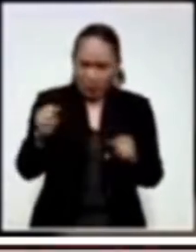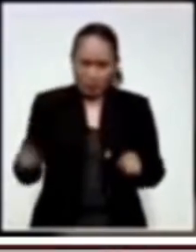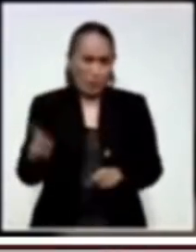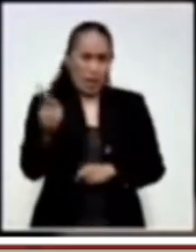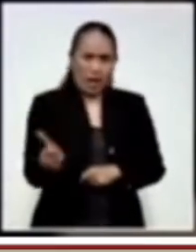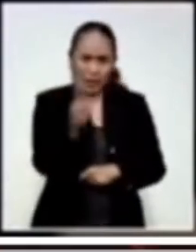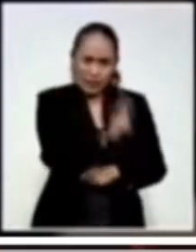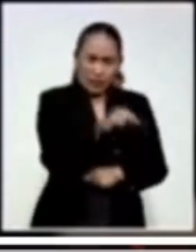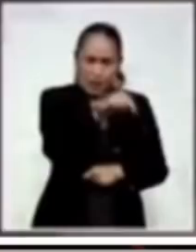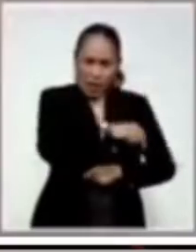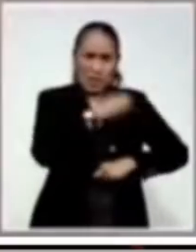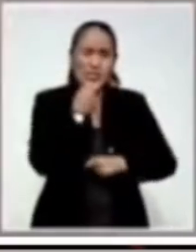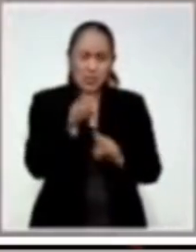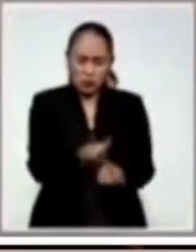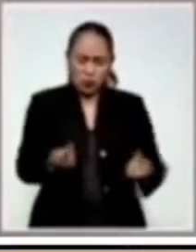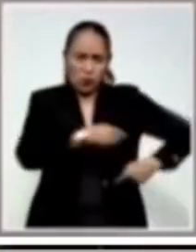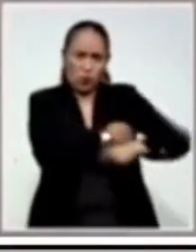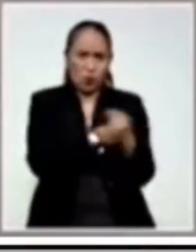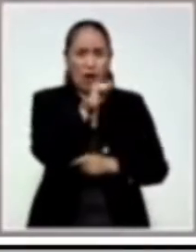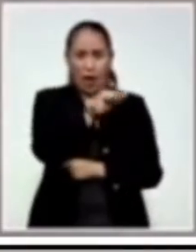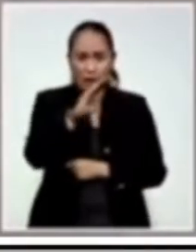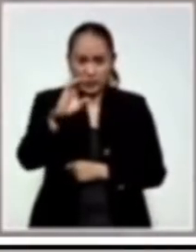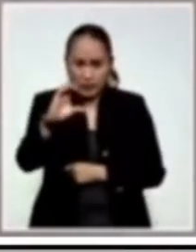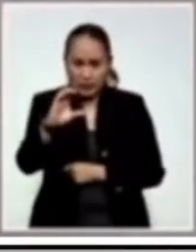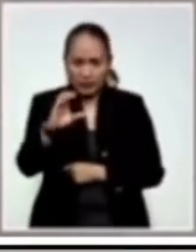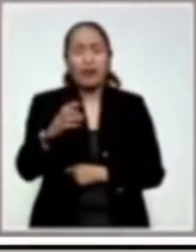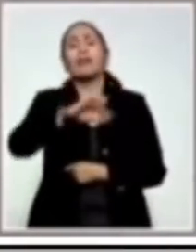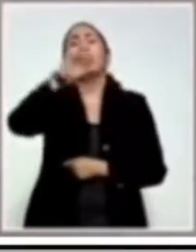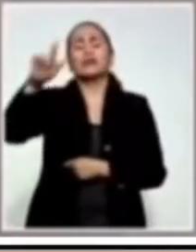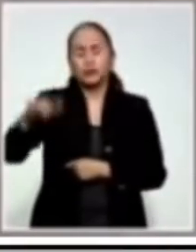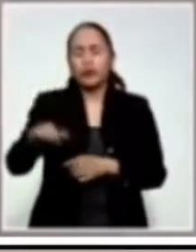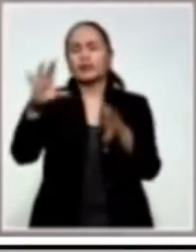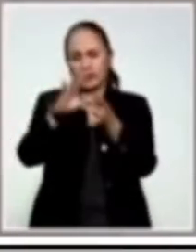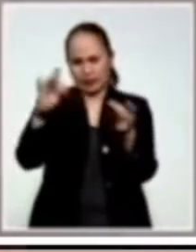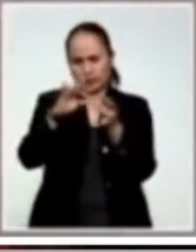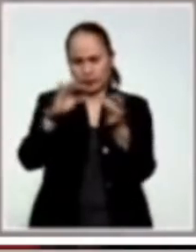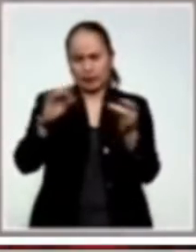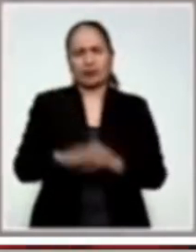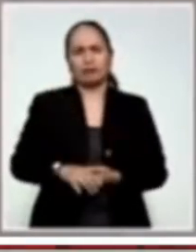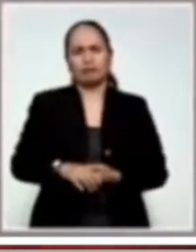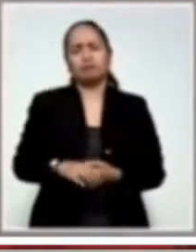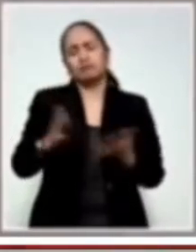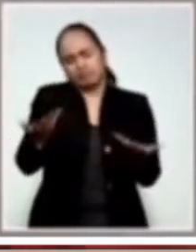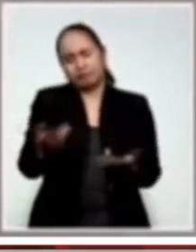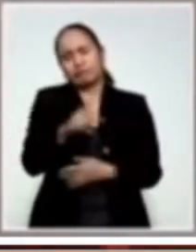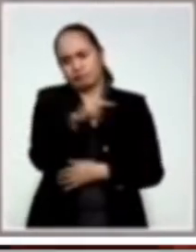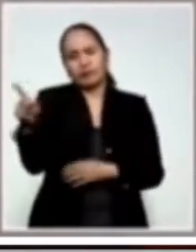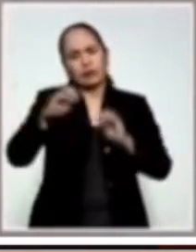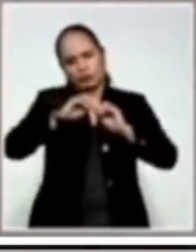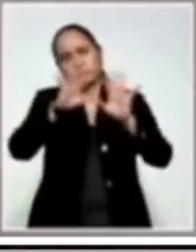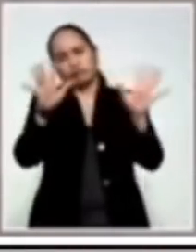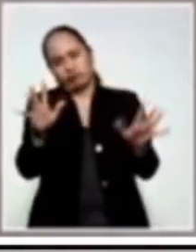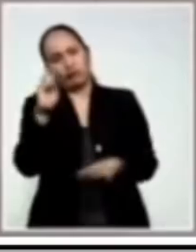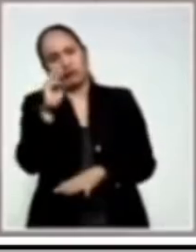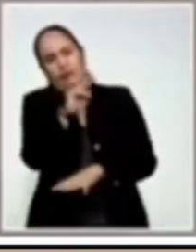ABC? Sobre ese caso hablaré en su momento. Creo que para todos fue obvio que hubo